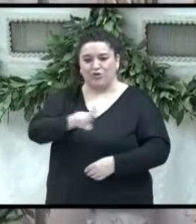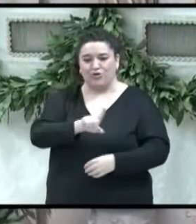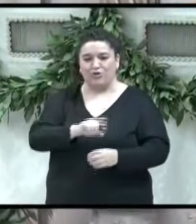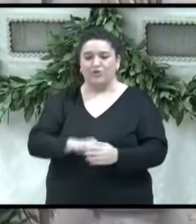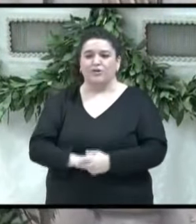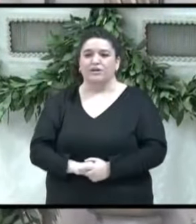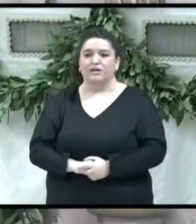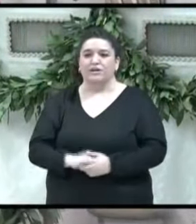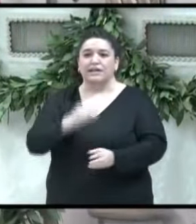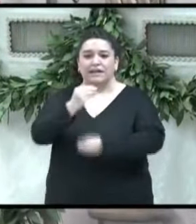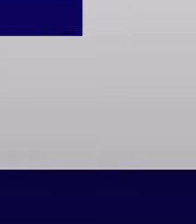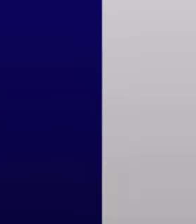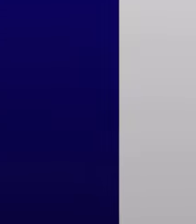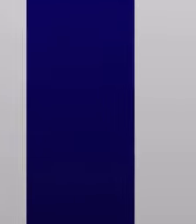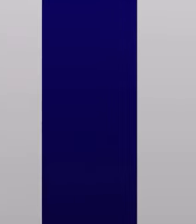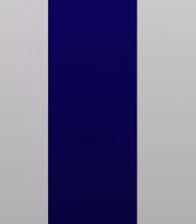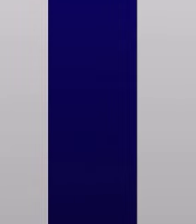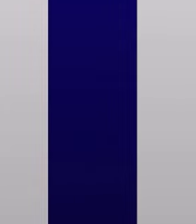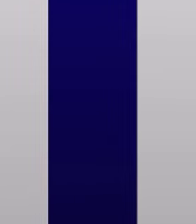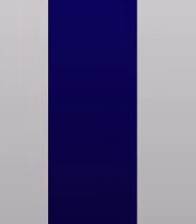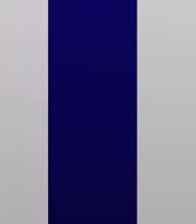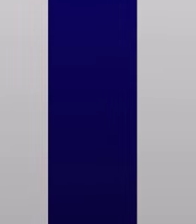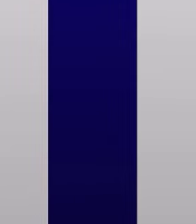y así sea